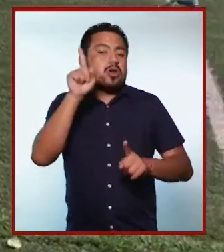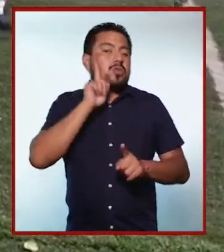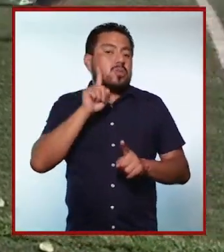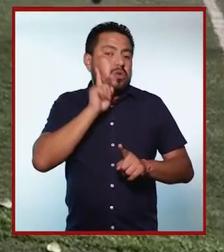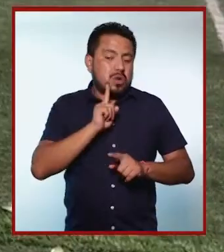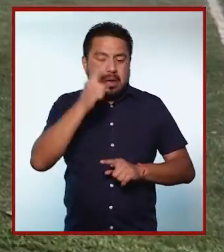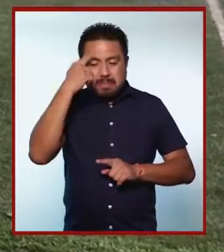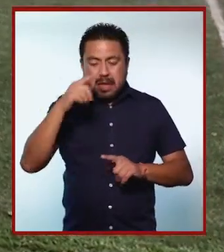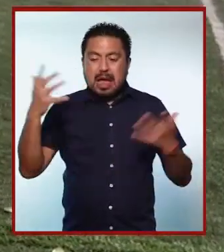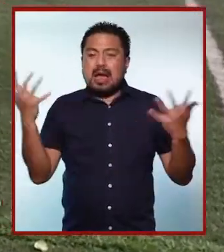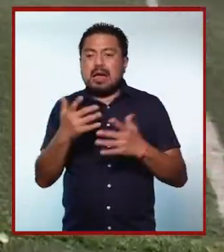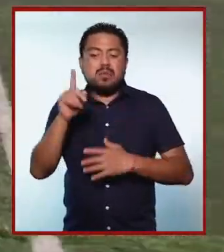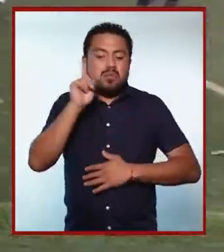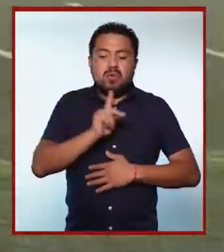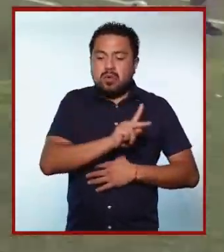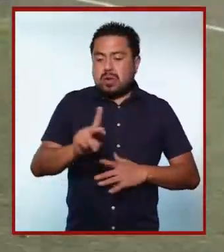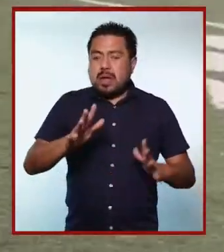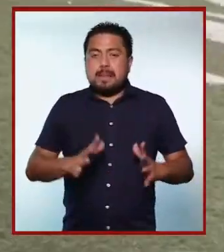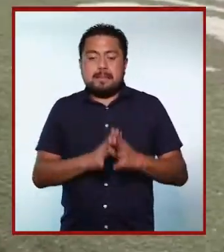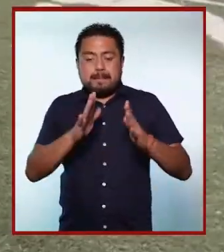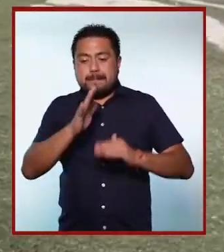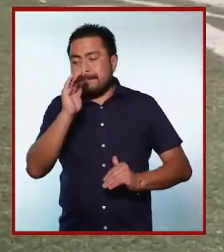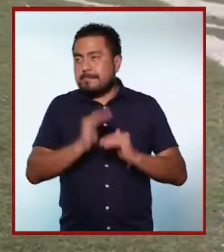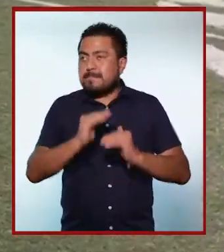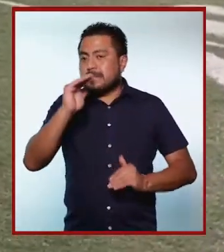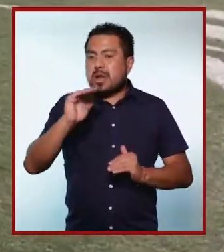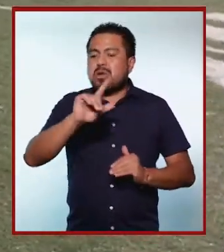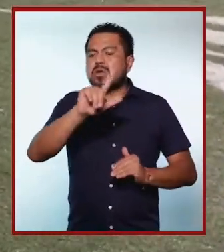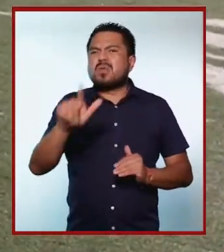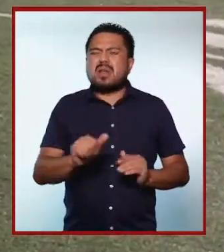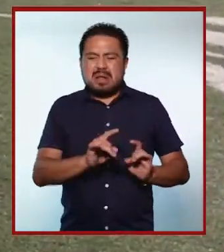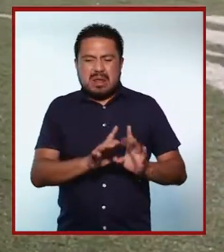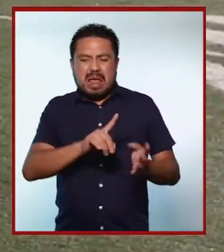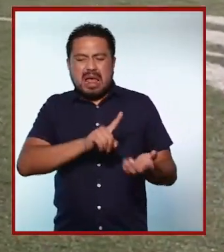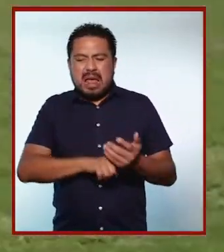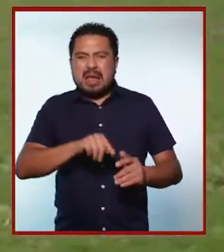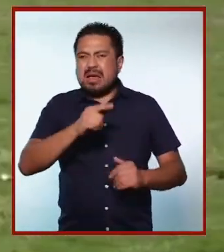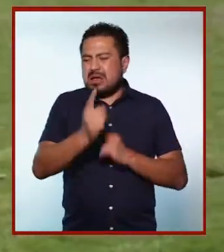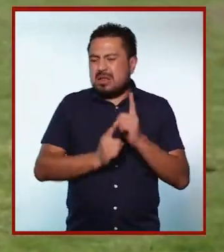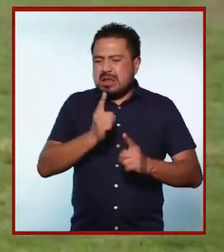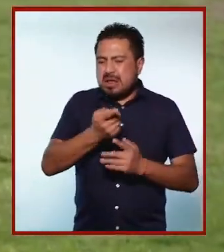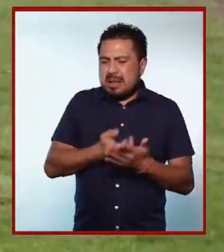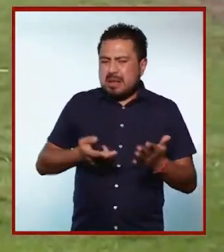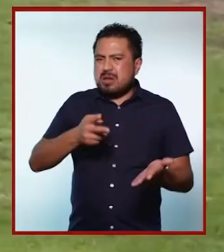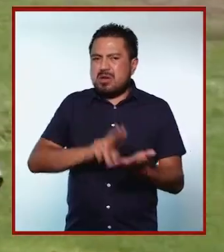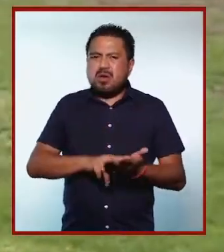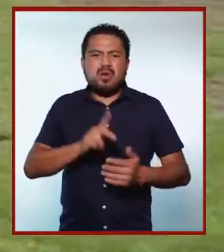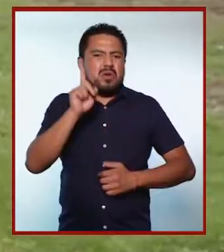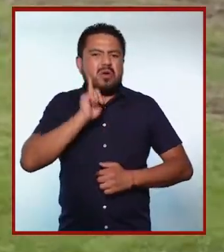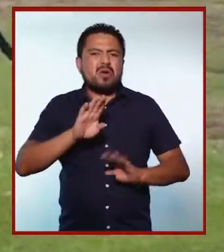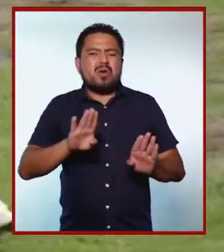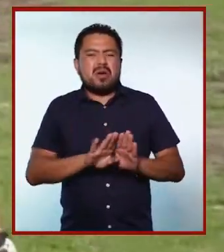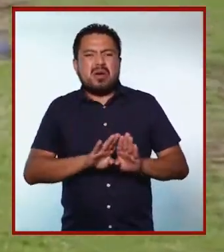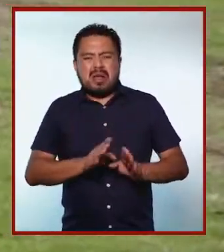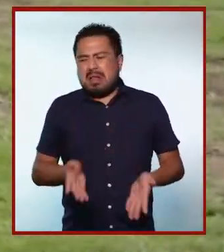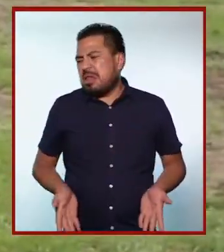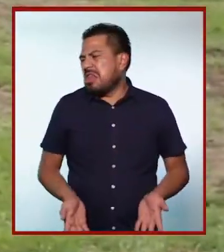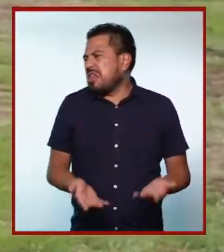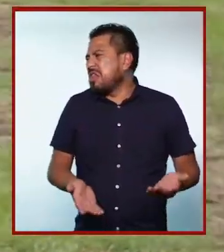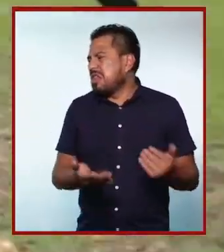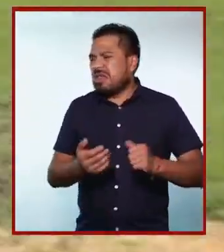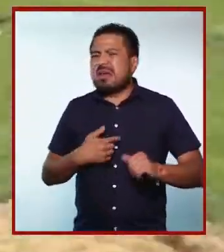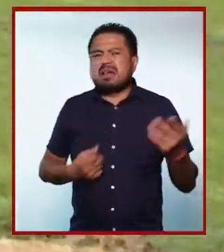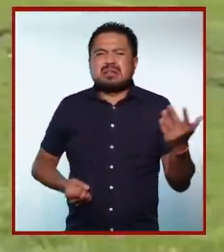hay las mujeres para hacer que las mujeres participen más, porque luego pasa en estos deportes mixtos que las mujeres nos toman como de